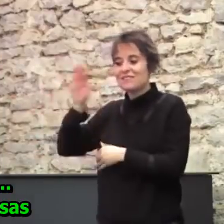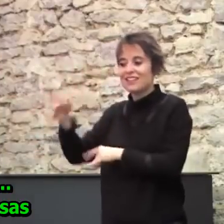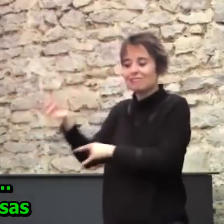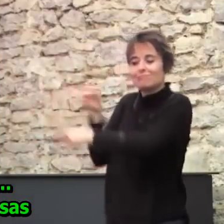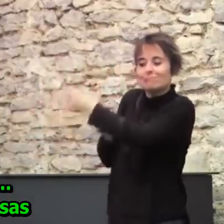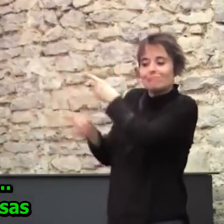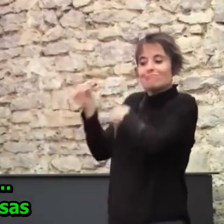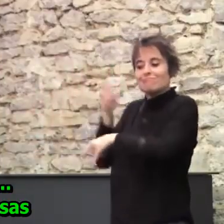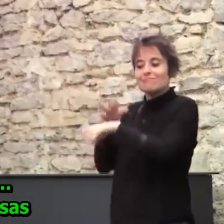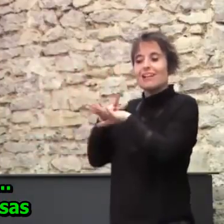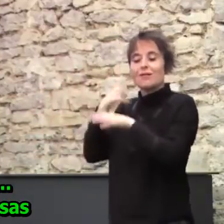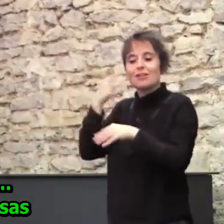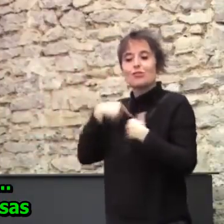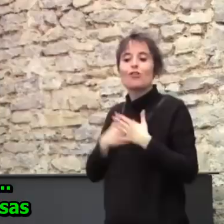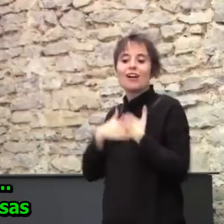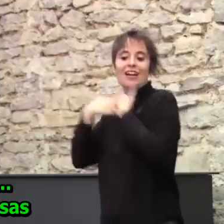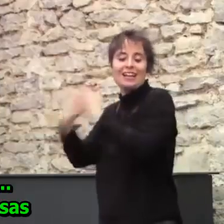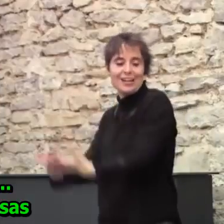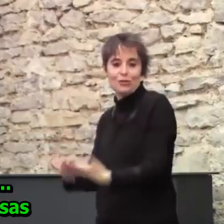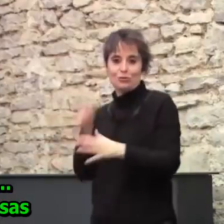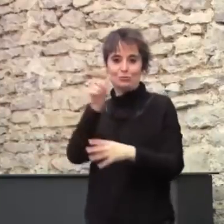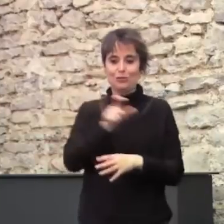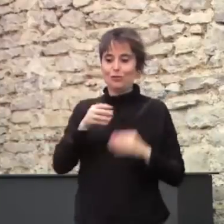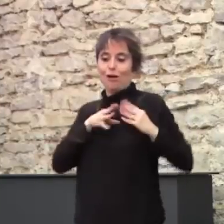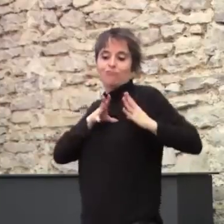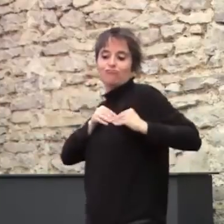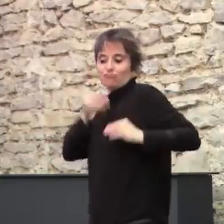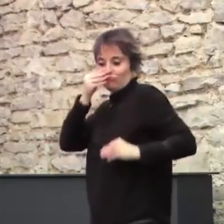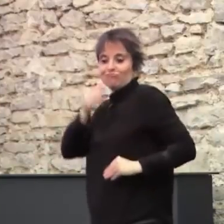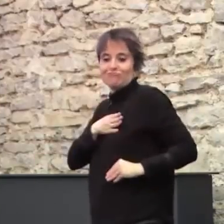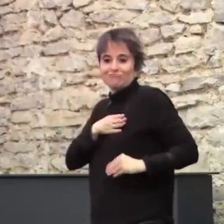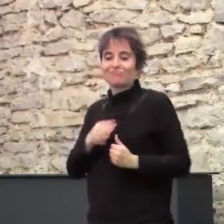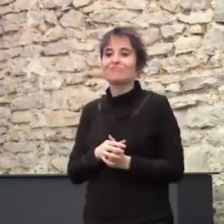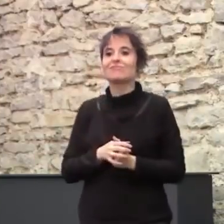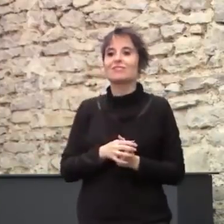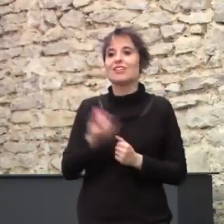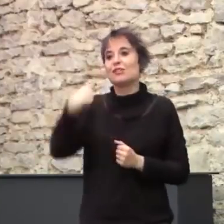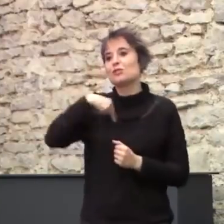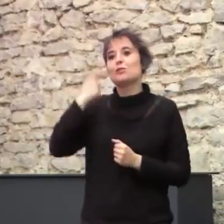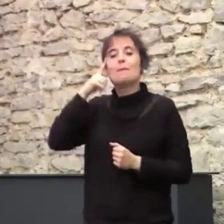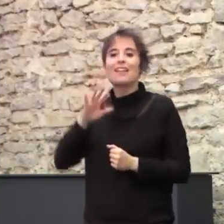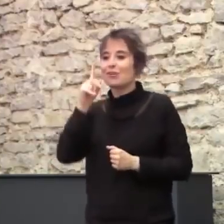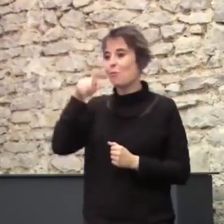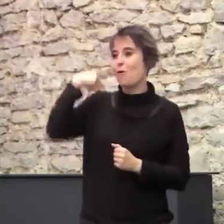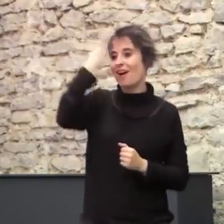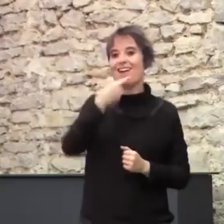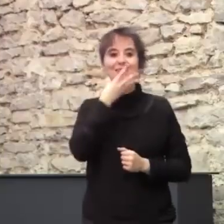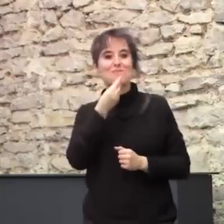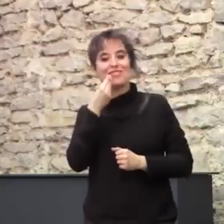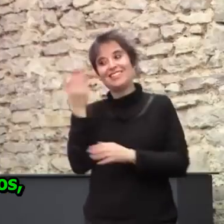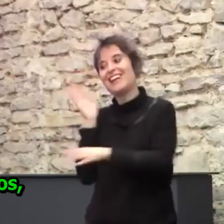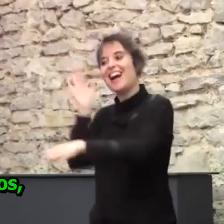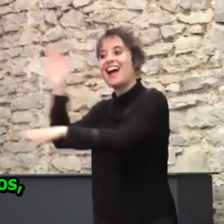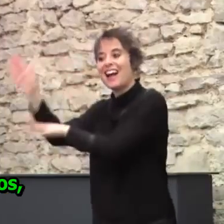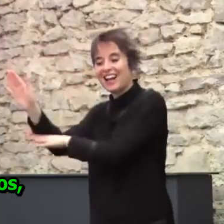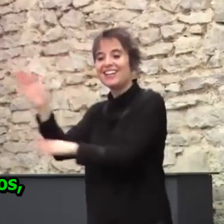persona, pues, ¿no? Como que nos volvemos muy, muy generosas y muy generosos. Mostramos la mejor parte, ¿no? De nosotras y de